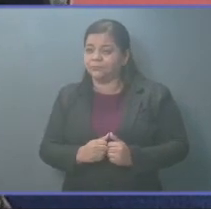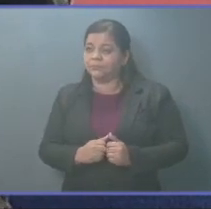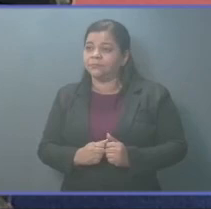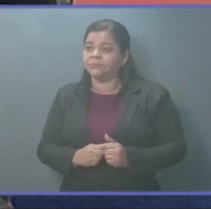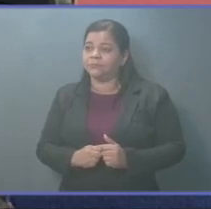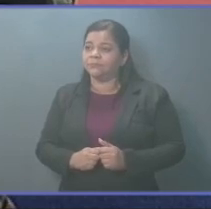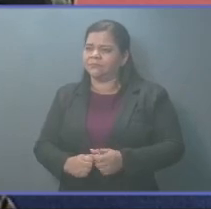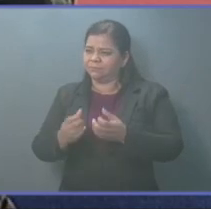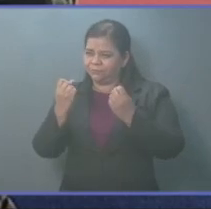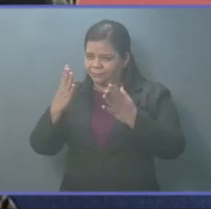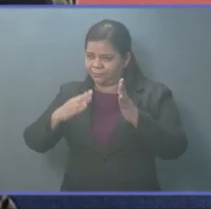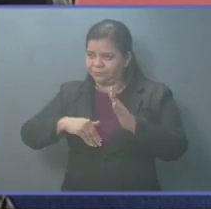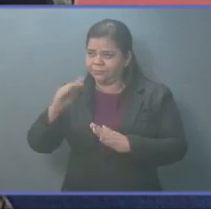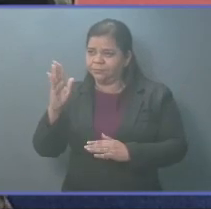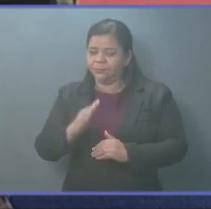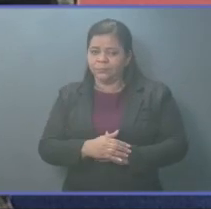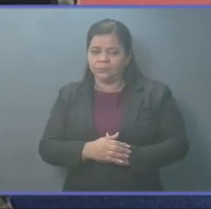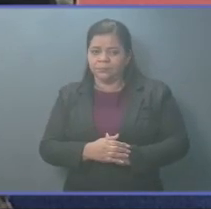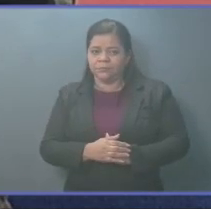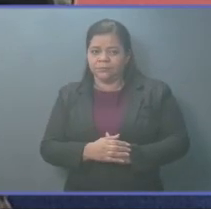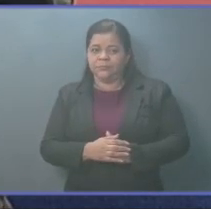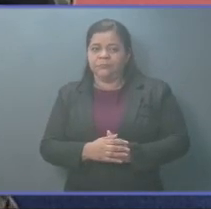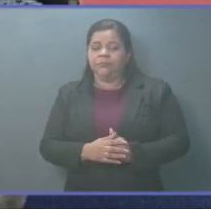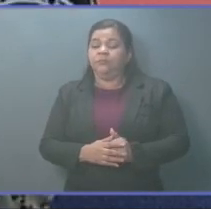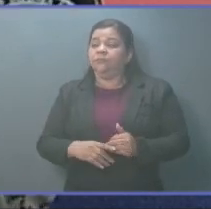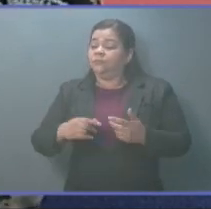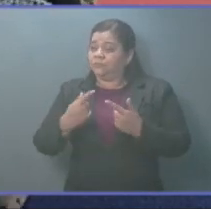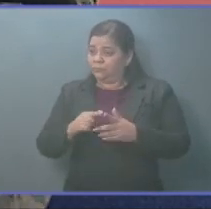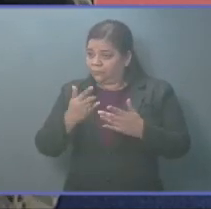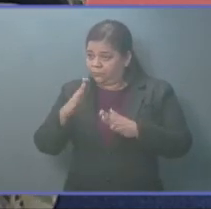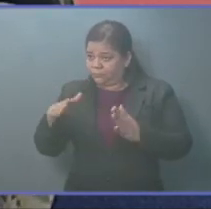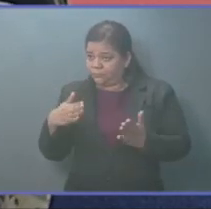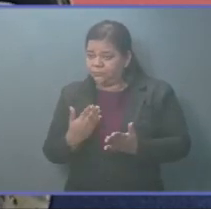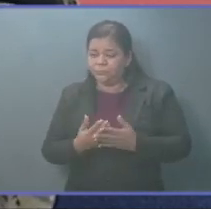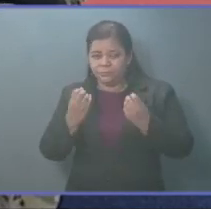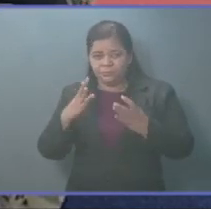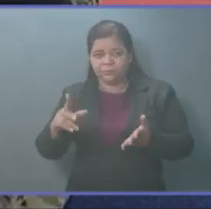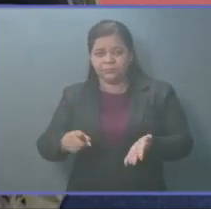que muchas de las personas que